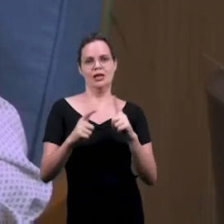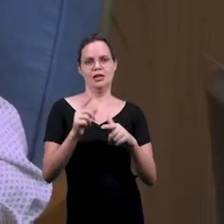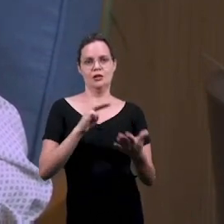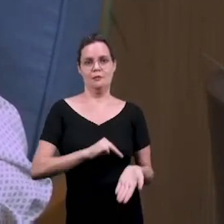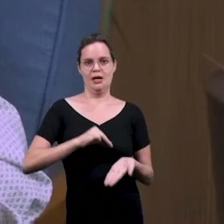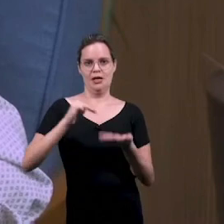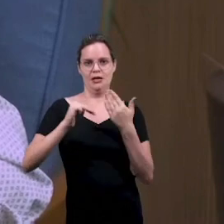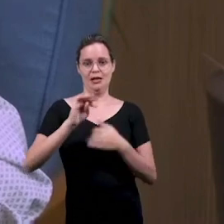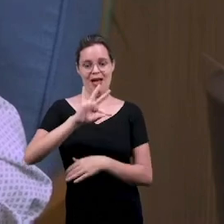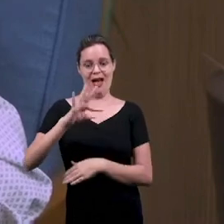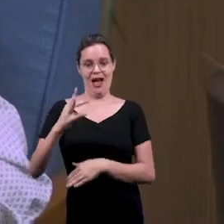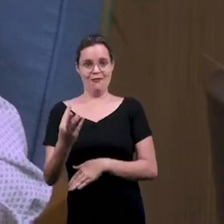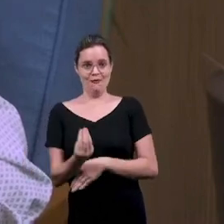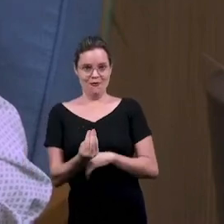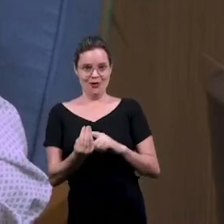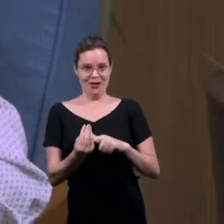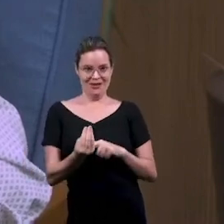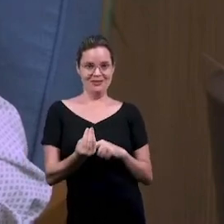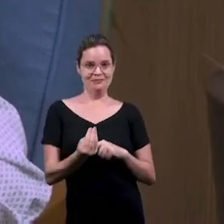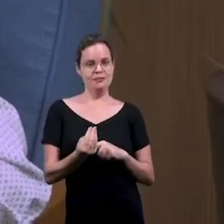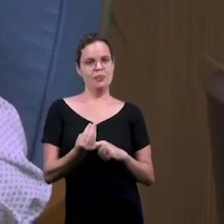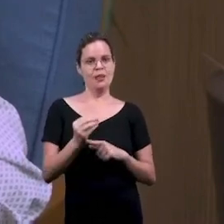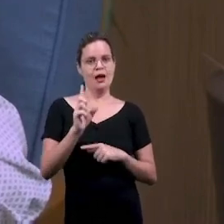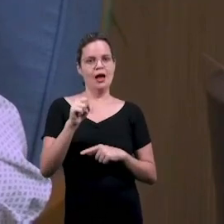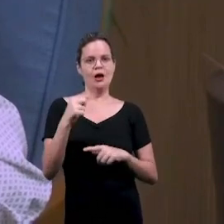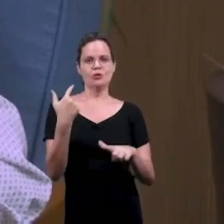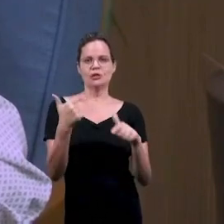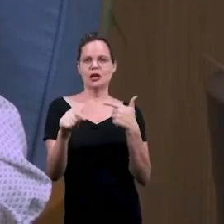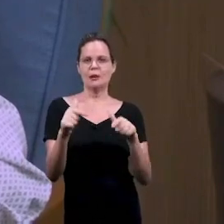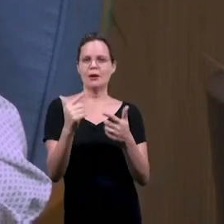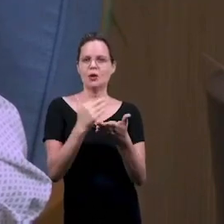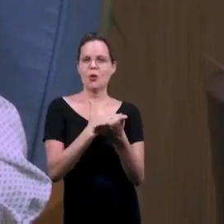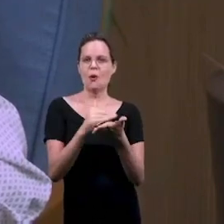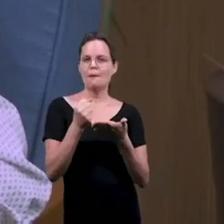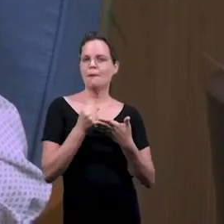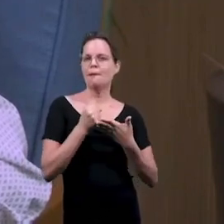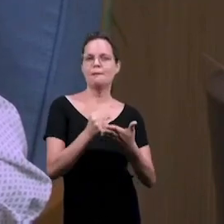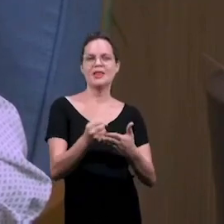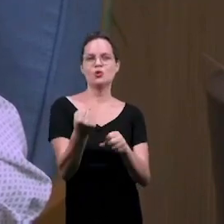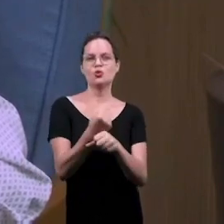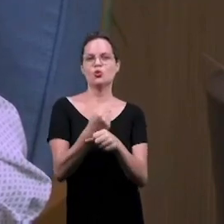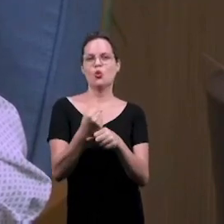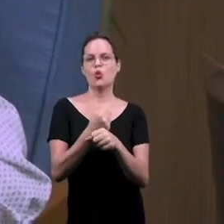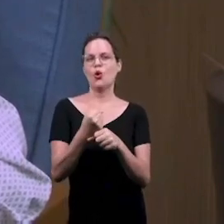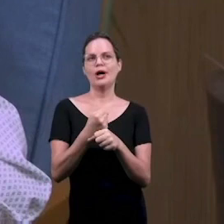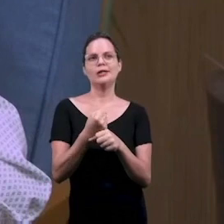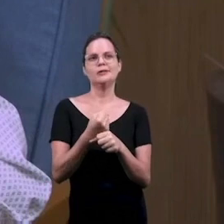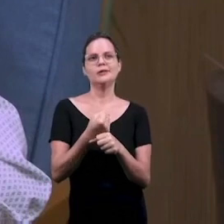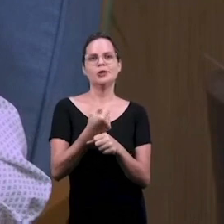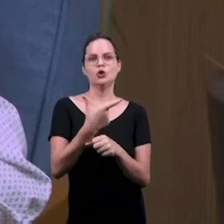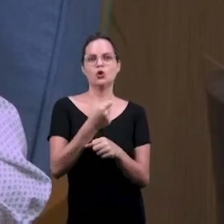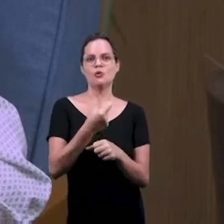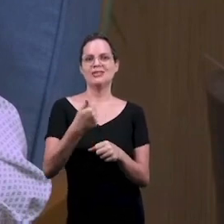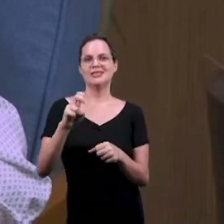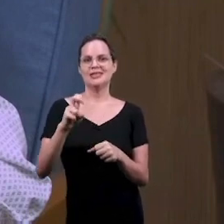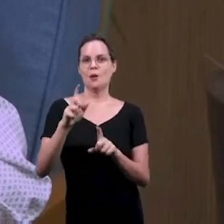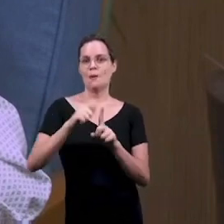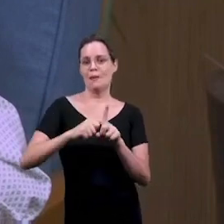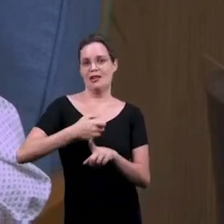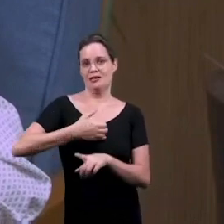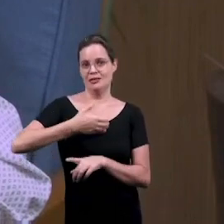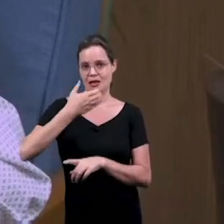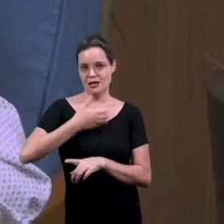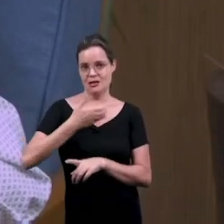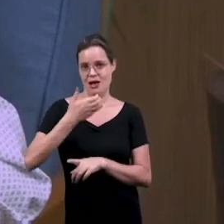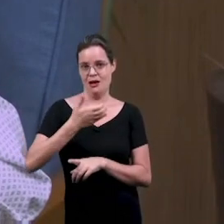de asistencia de la Iglesia Cristiana Maranata en África. Fue un trabajo que comenzó esta asistencia comenzó en el mes